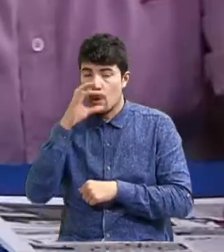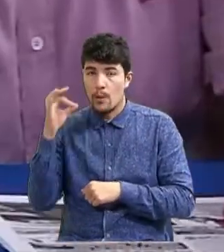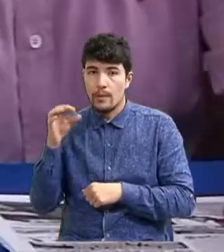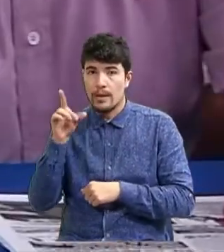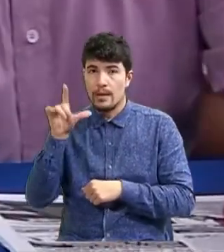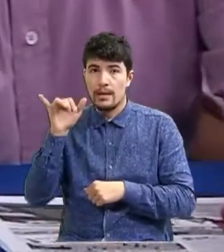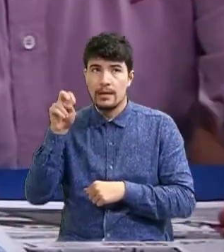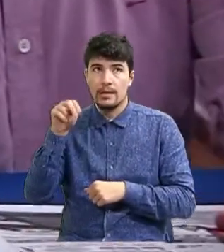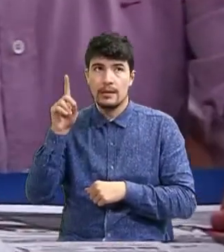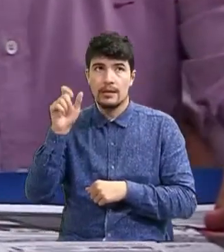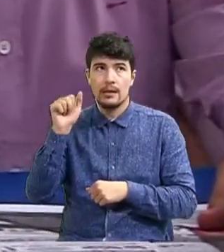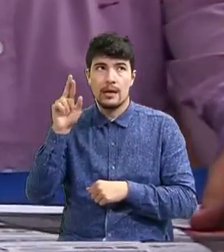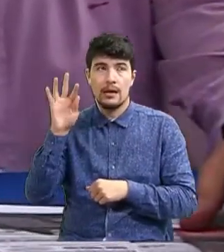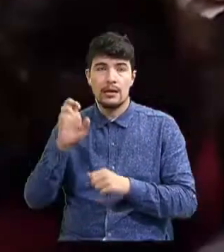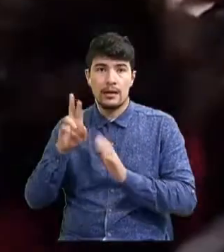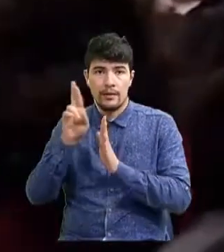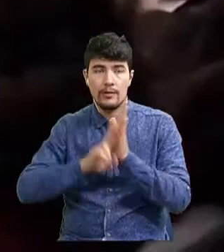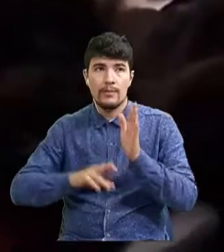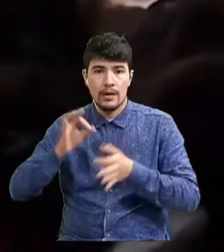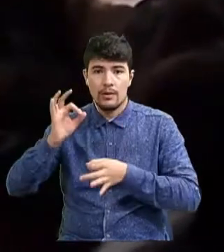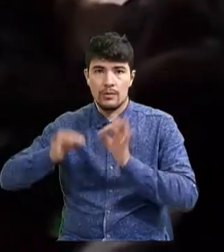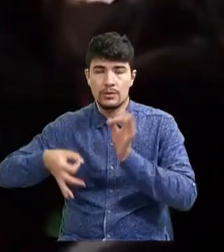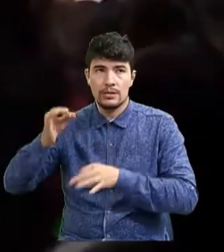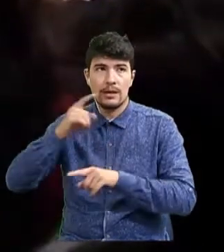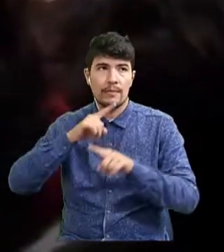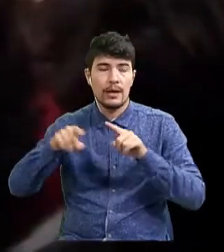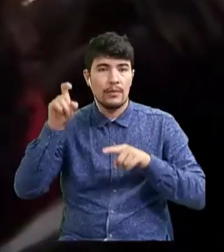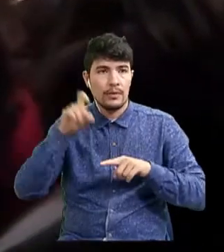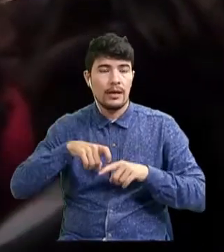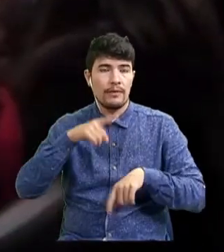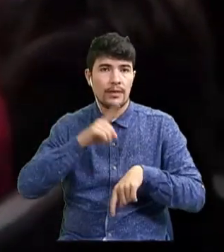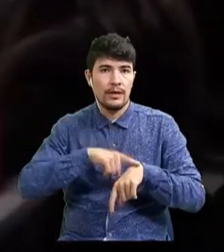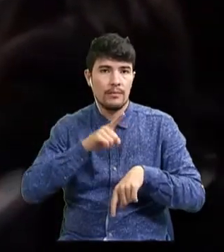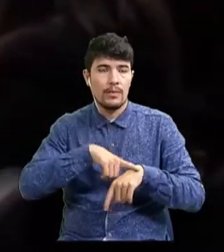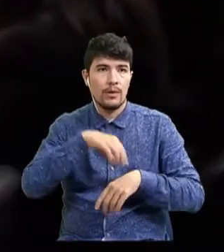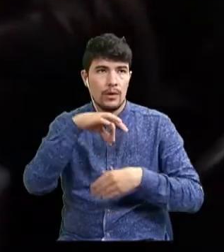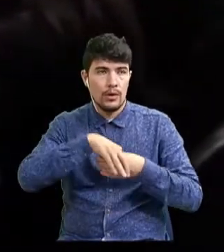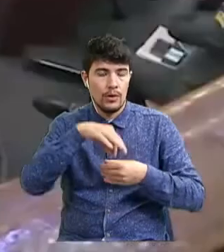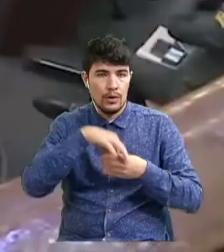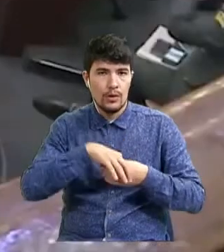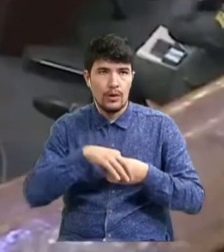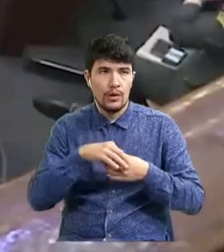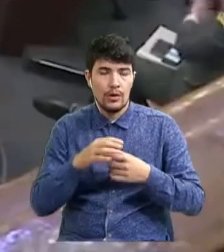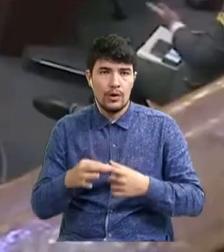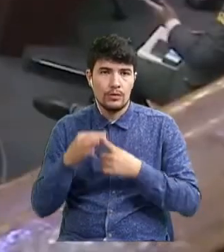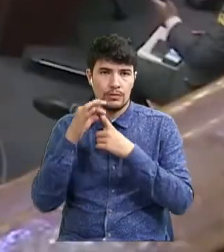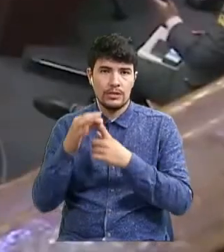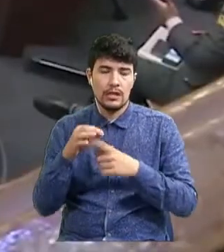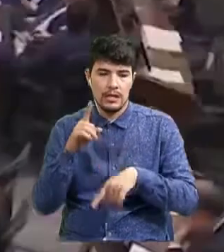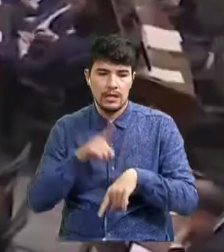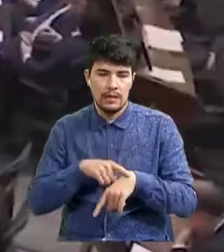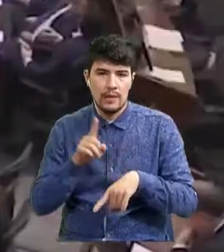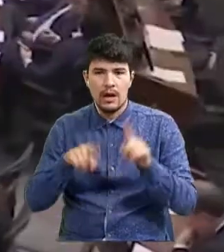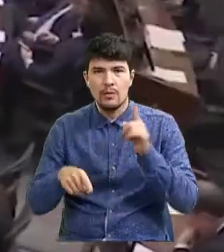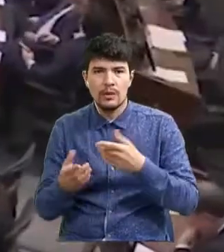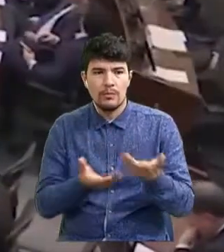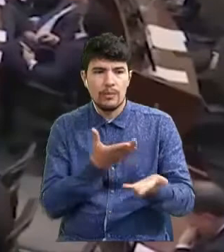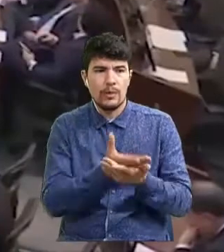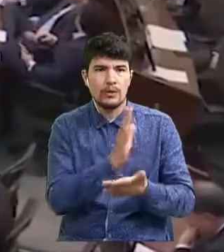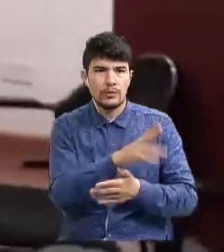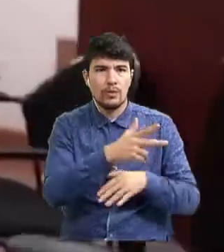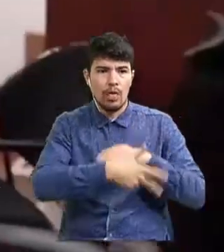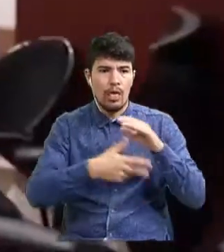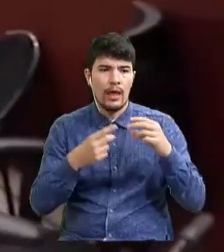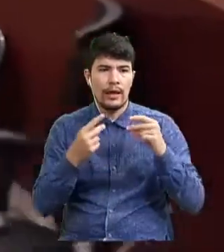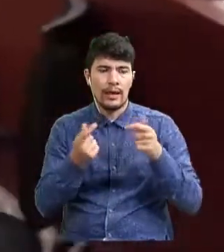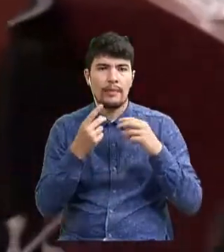reforma a la justicia, consideró que esta se debe hacer en el tiempo de periodo legislativo ordinario y no, como algunas personas han propuesto, por vías